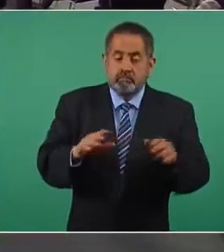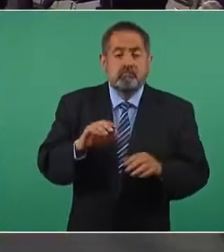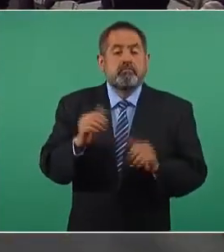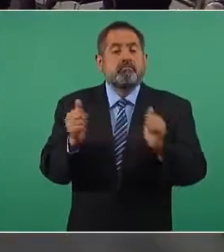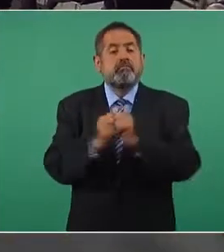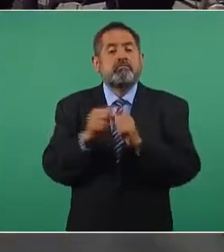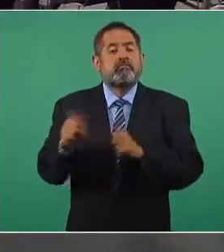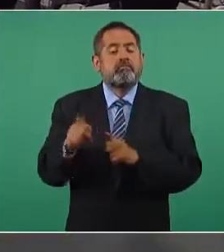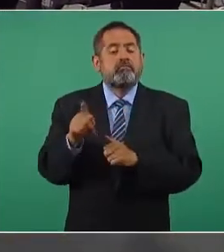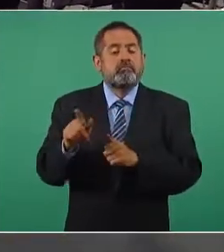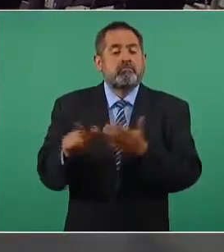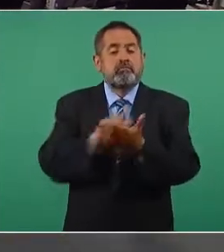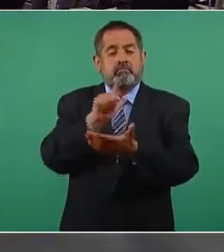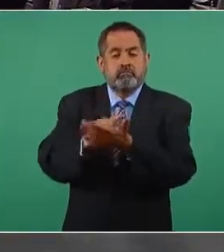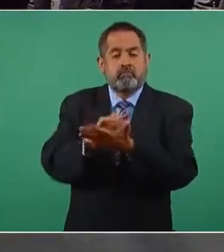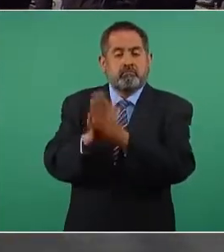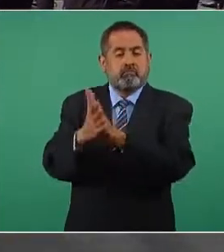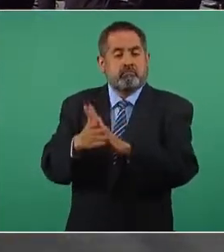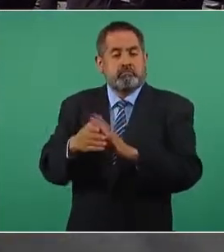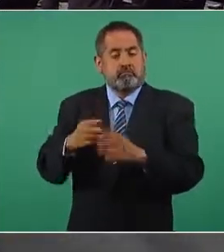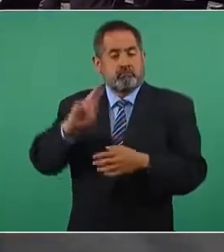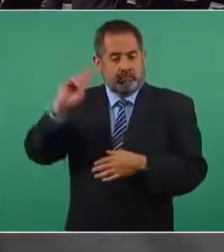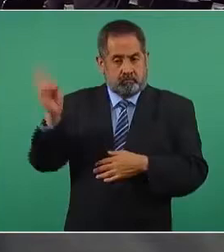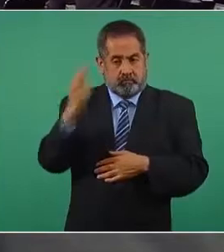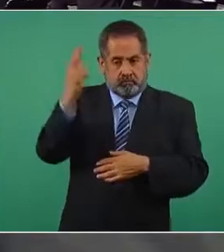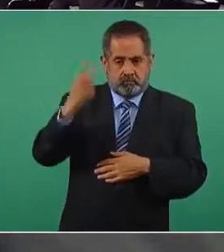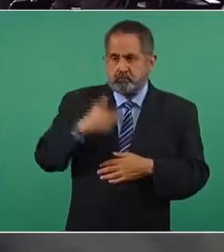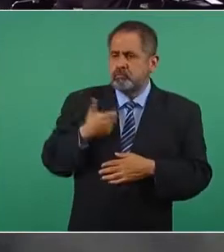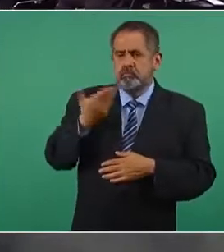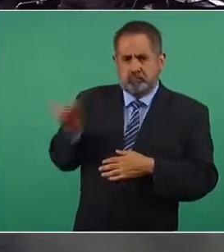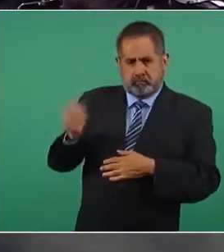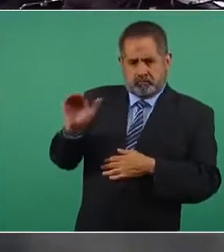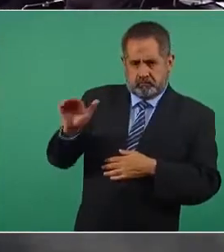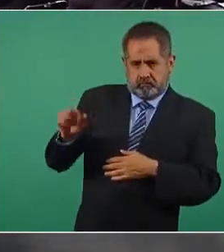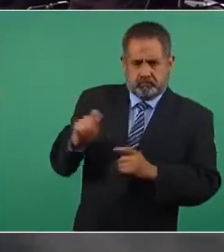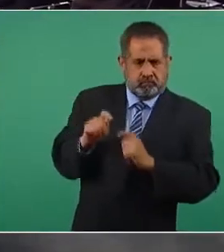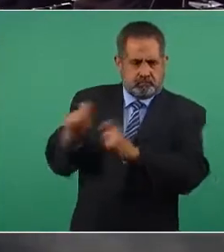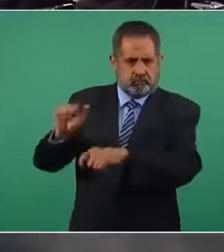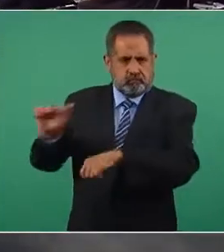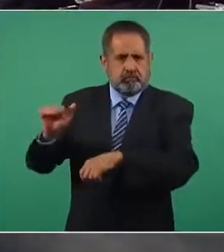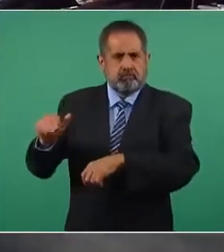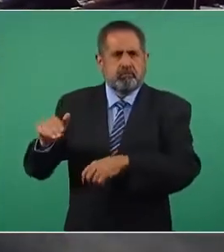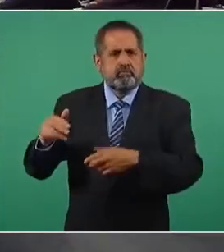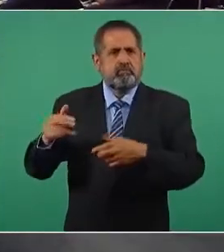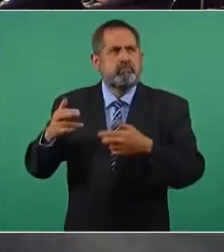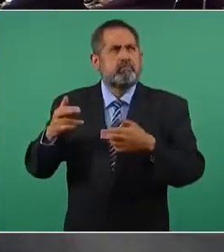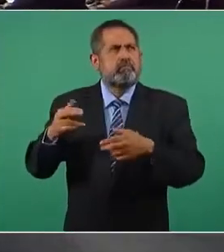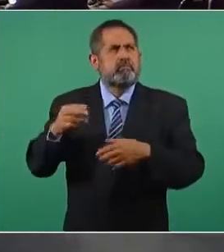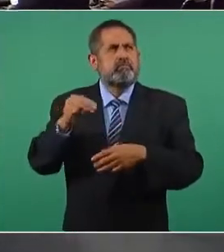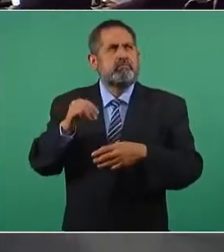con la reforma para la educación superior, le pedimos al maestro